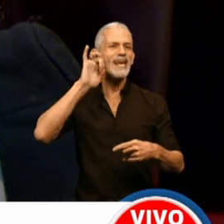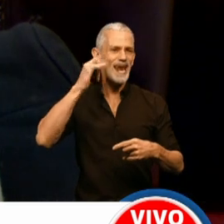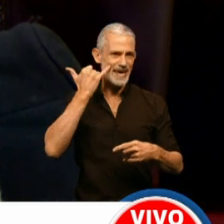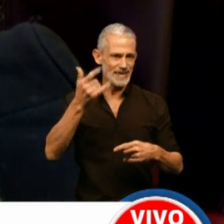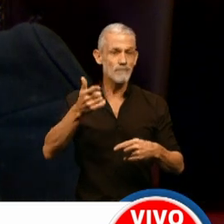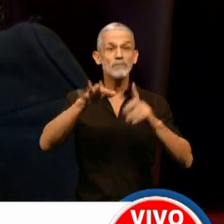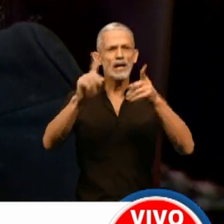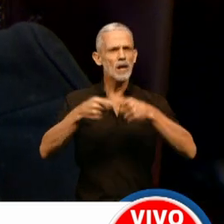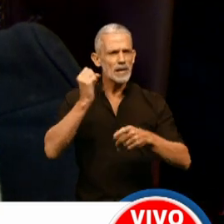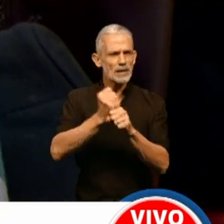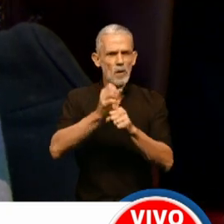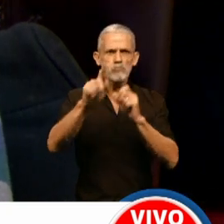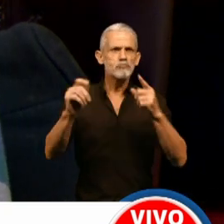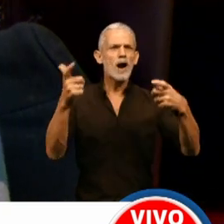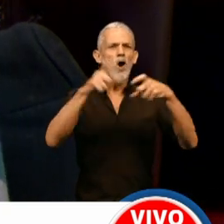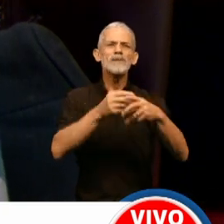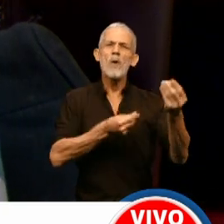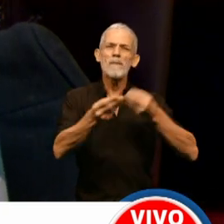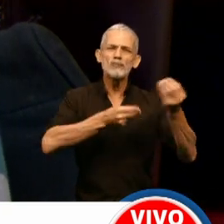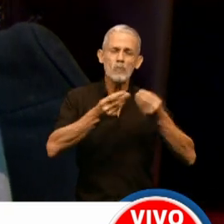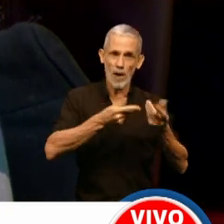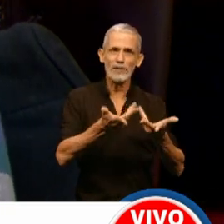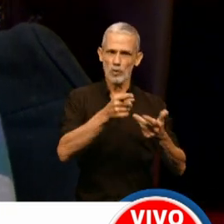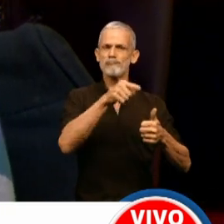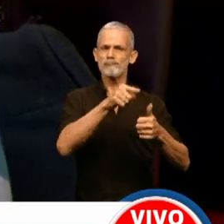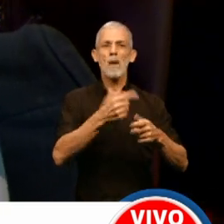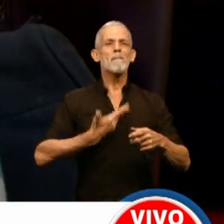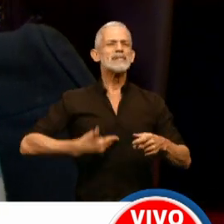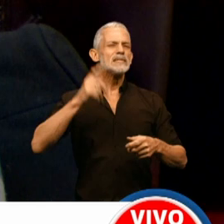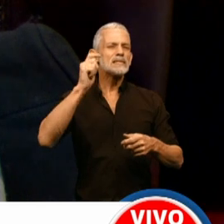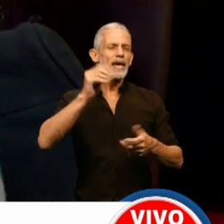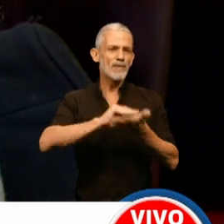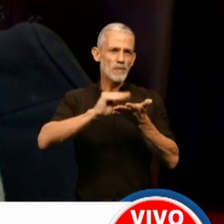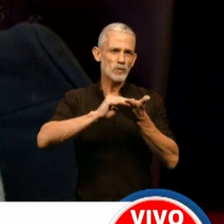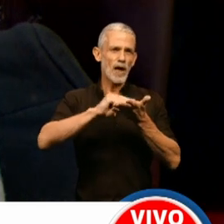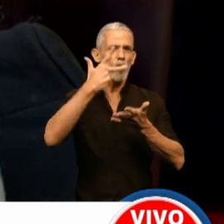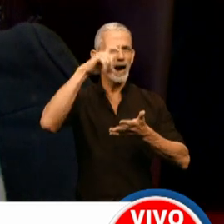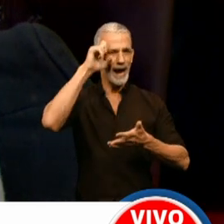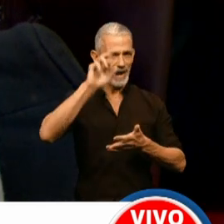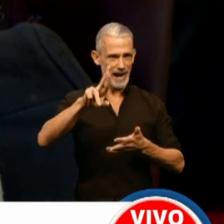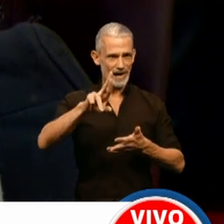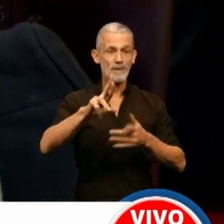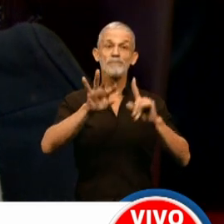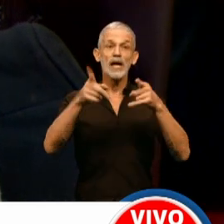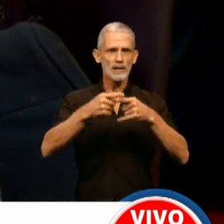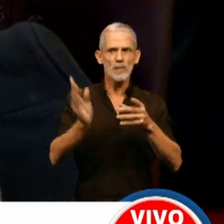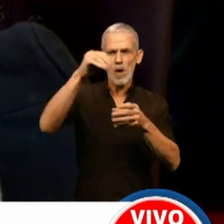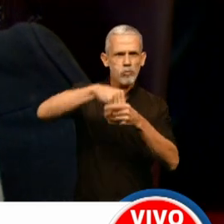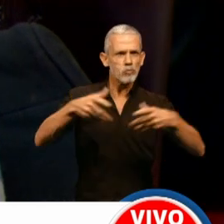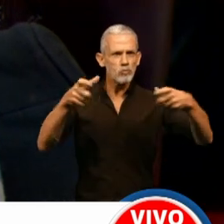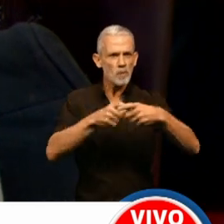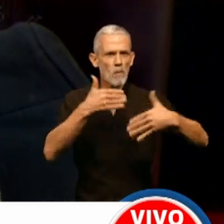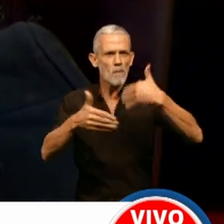también destacar la tarea de la comisión de presupuesto y hacienda con la presidencia del diputado carlos heller quienes también son parte de este